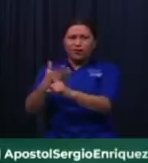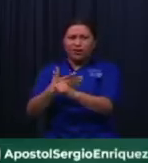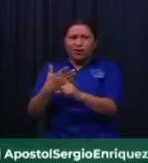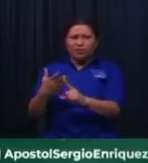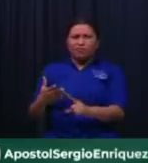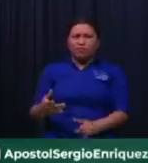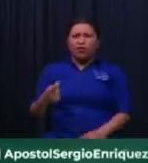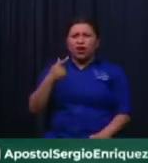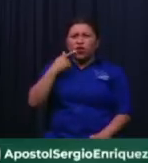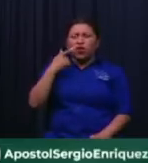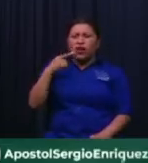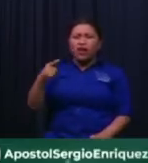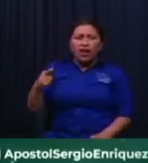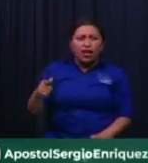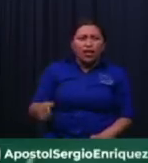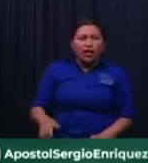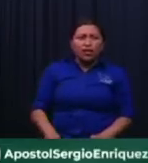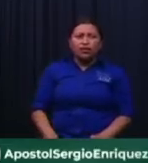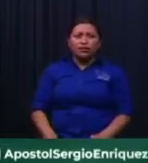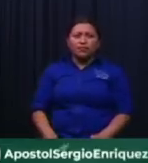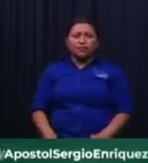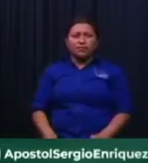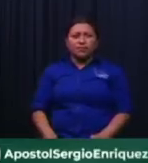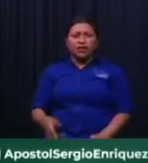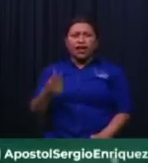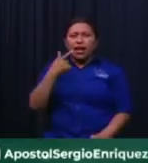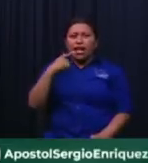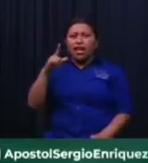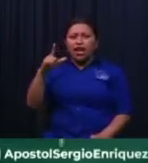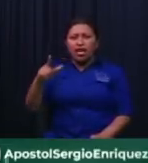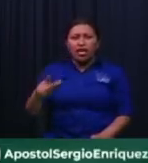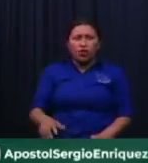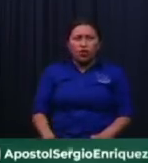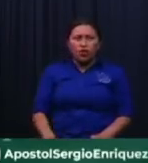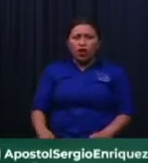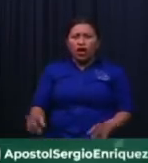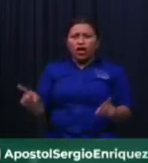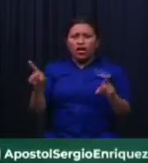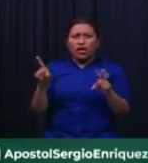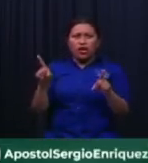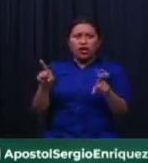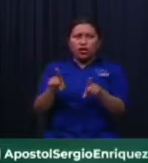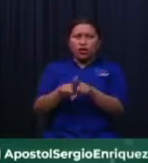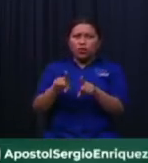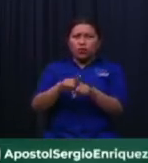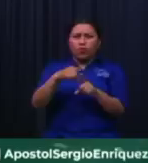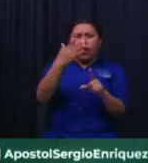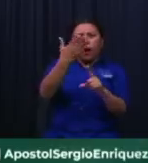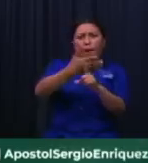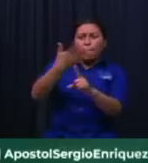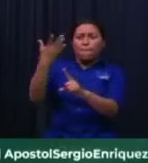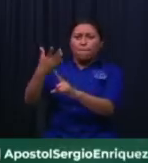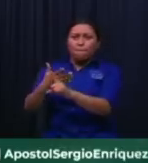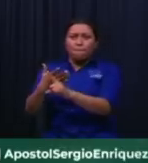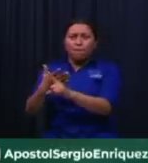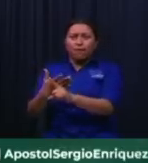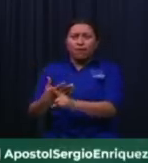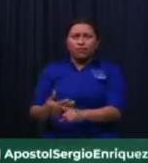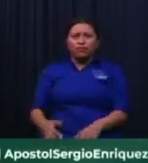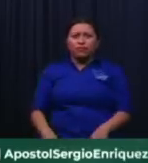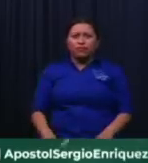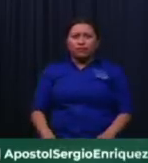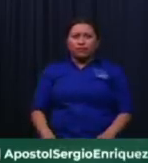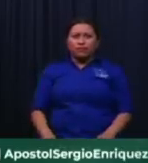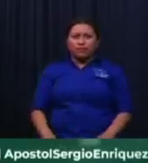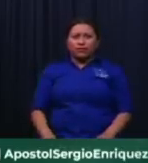la lengua es un fuego, un mundo de iniquidad. La lengua está puesta entre los miembros,